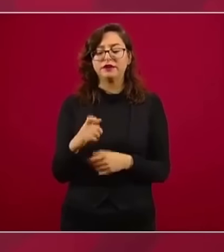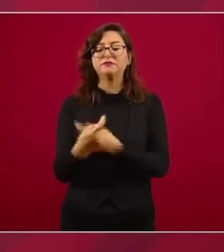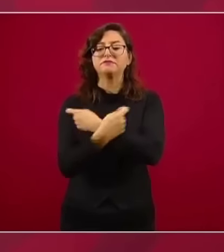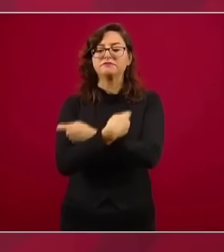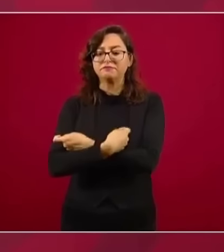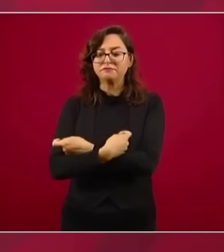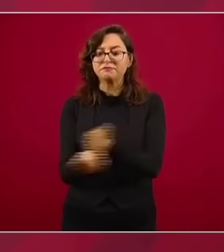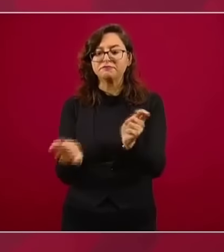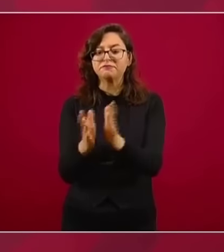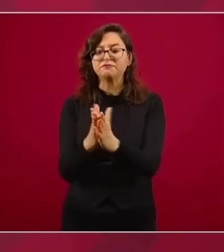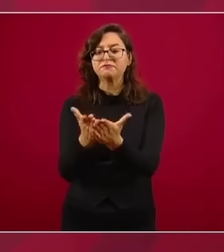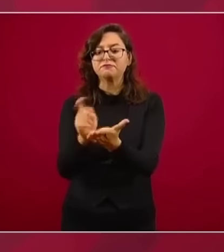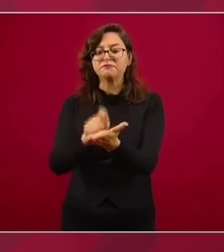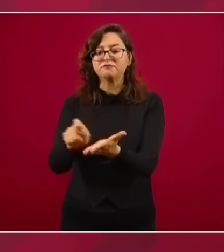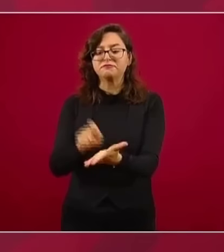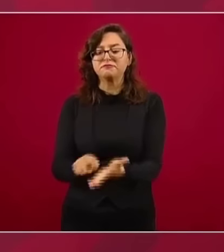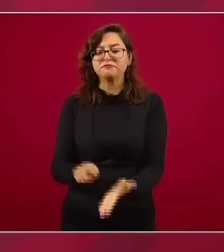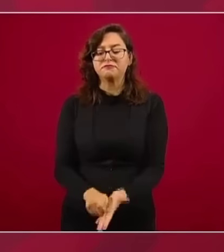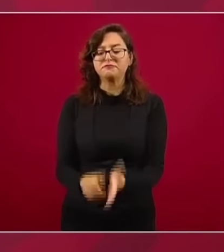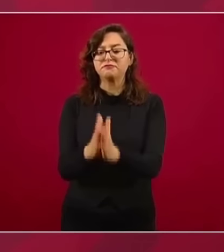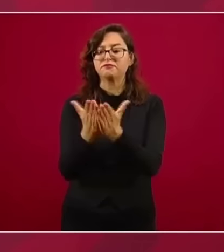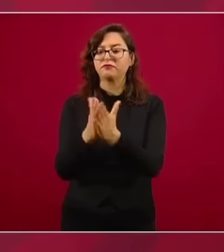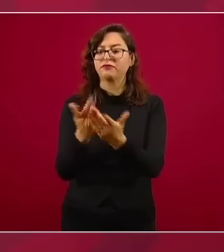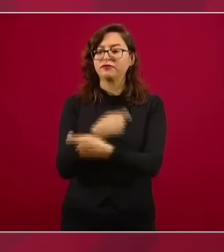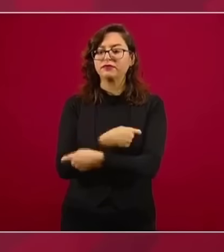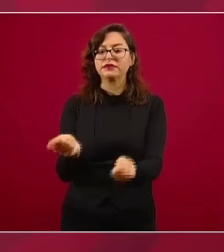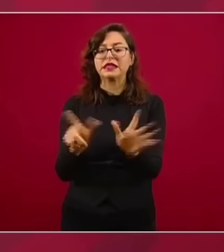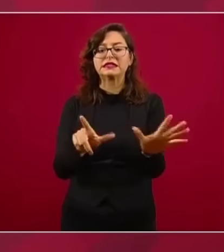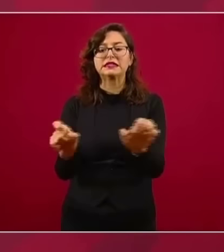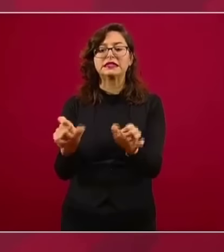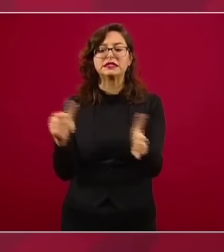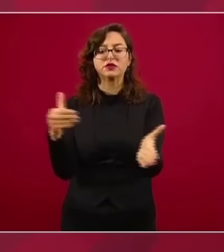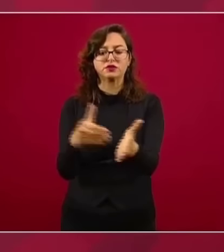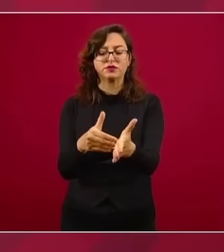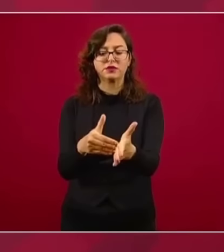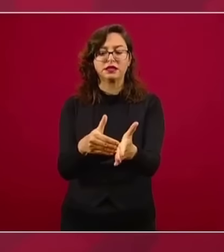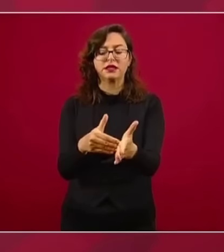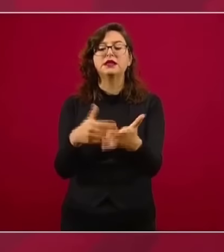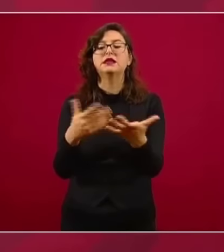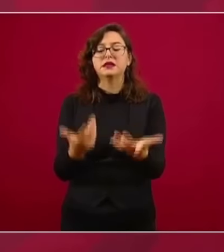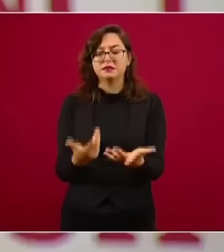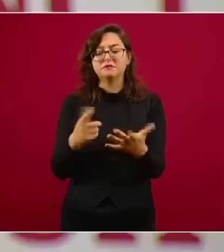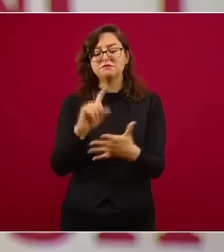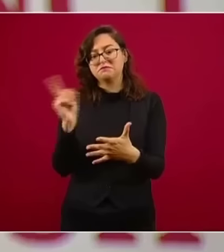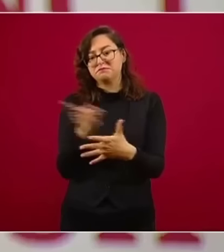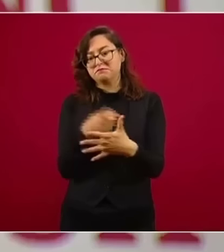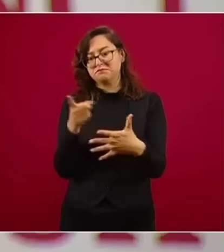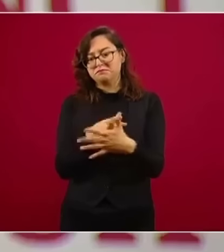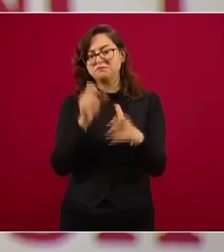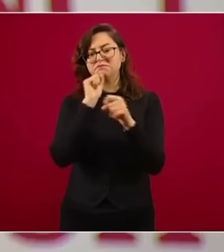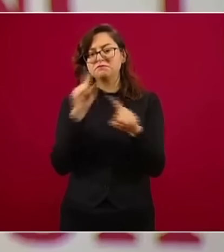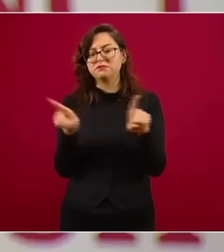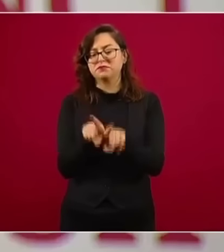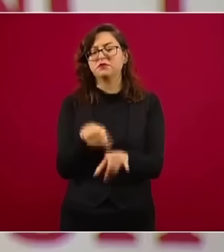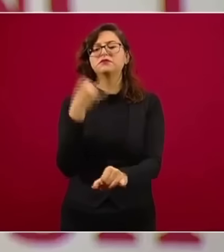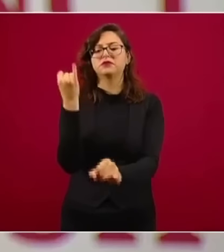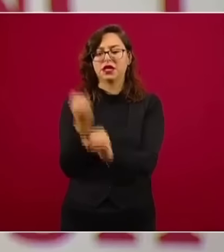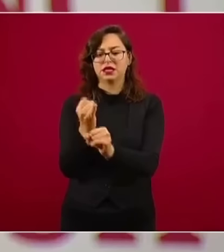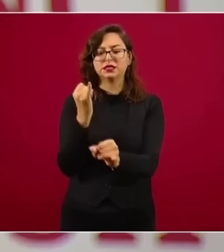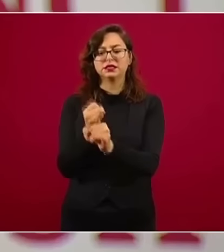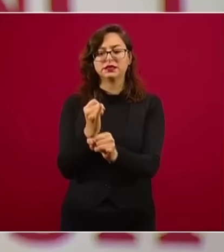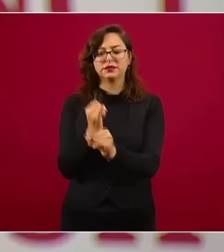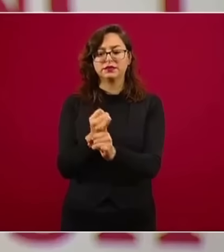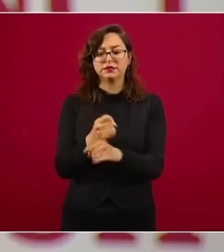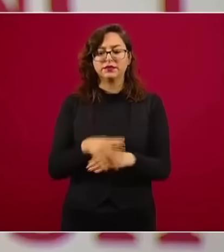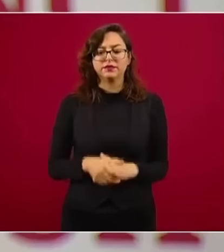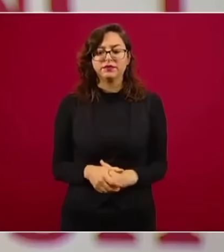700,000 cuadernos impresos y también se utilizará el internet. Yo quisiera agradecer que